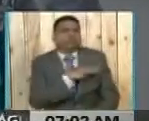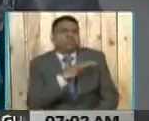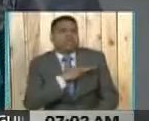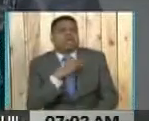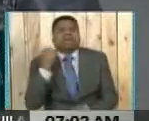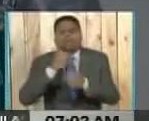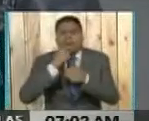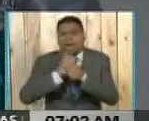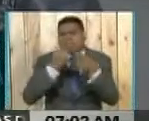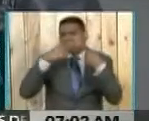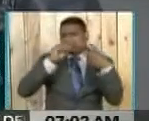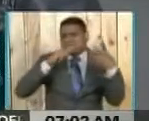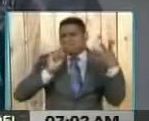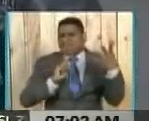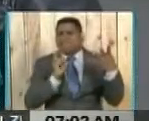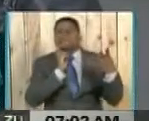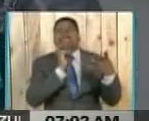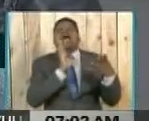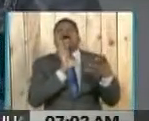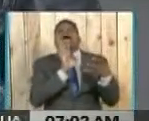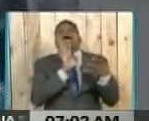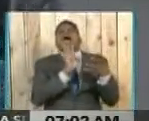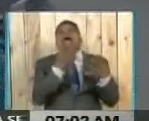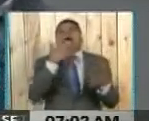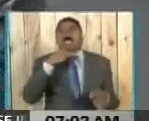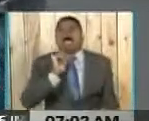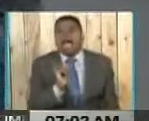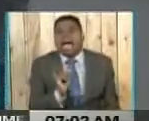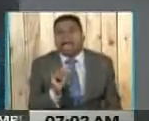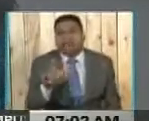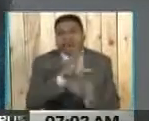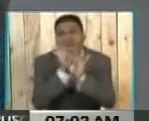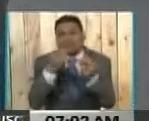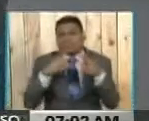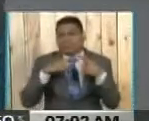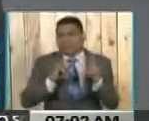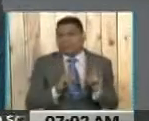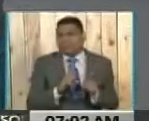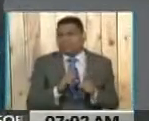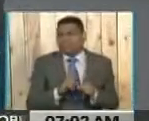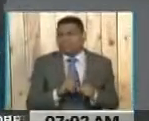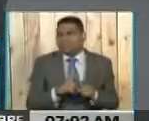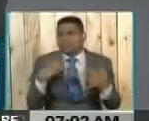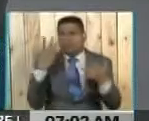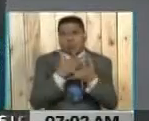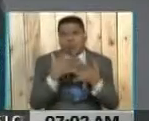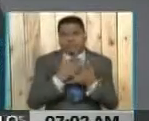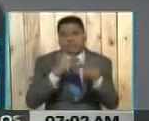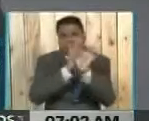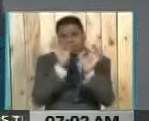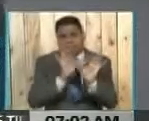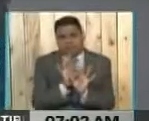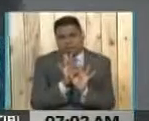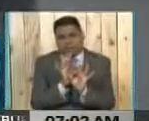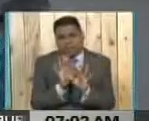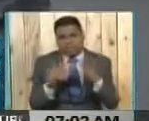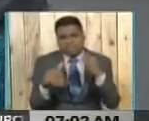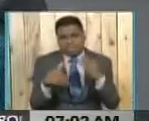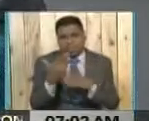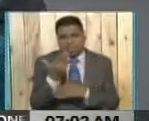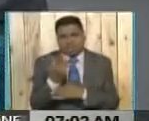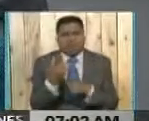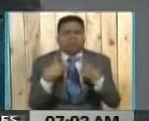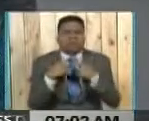forma. Entonces, ahí hay una inadecuación permanente entre un modelo de país que se pretende y